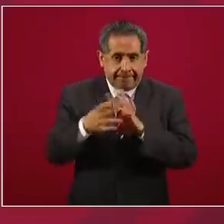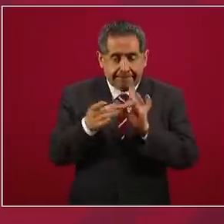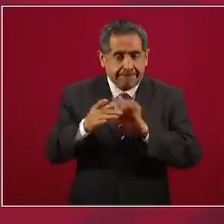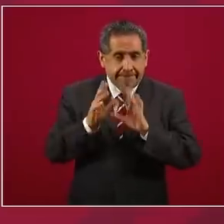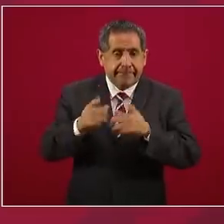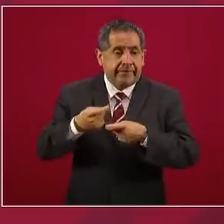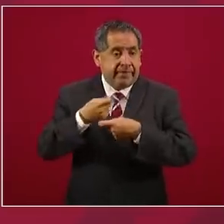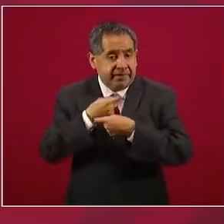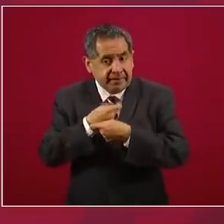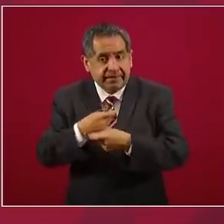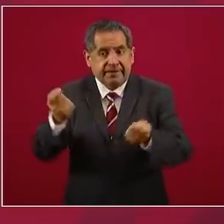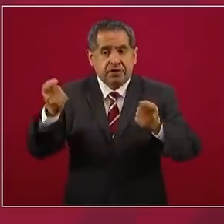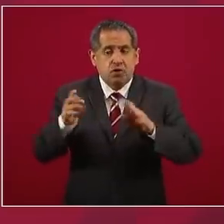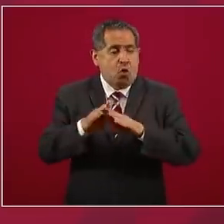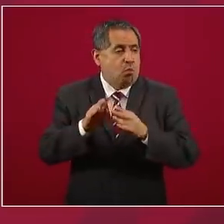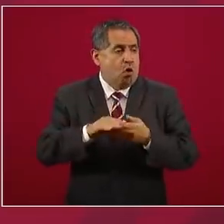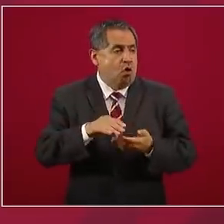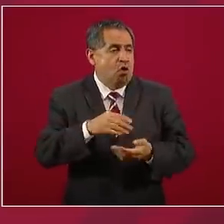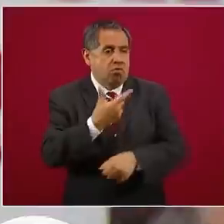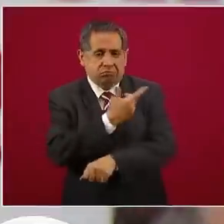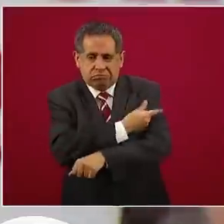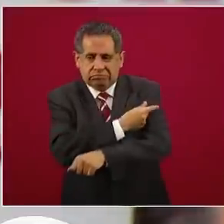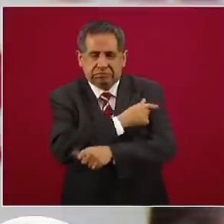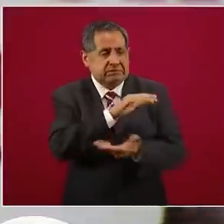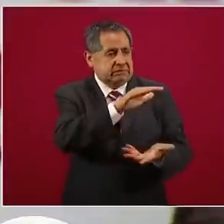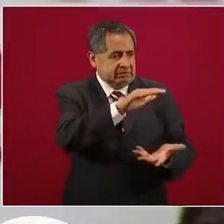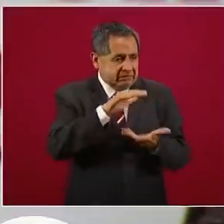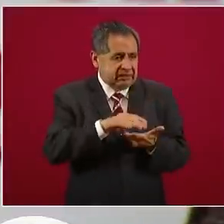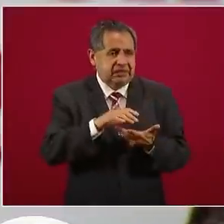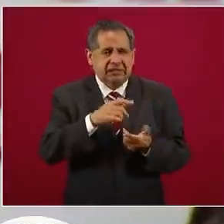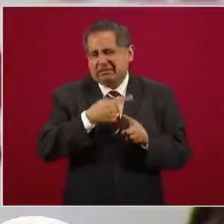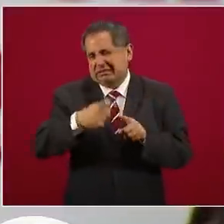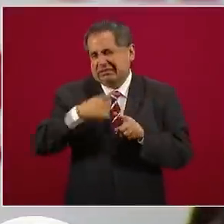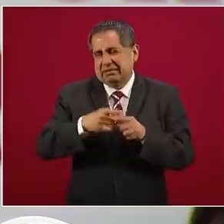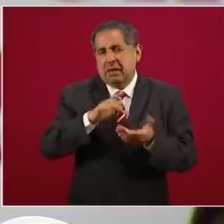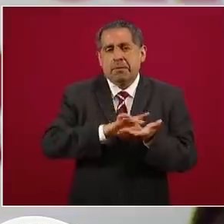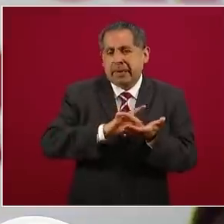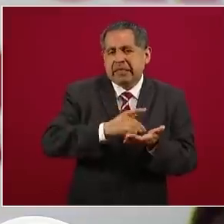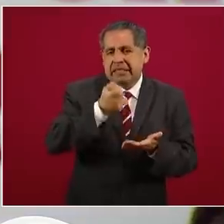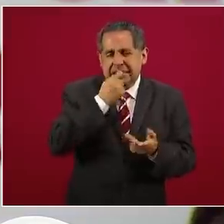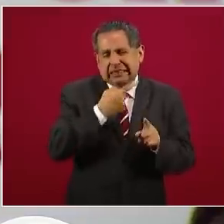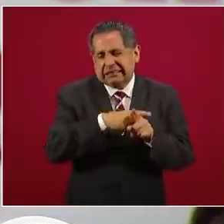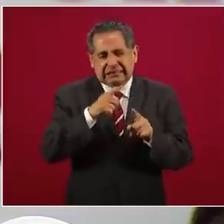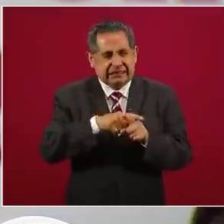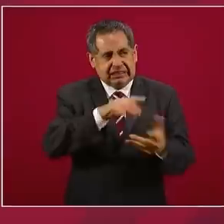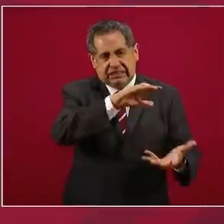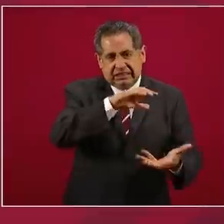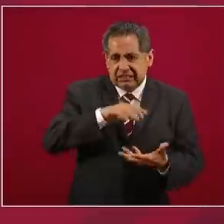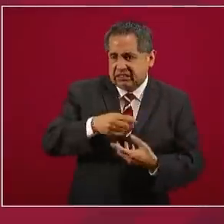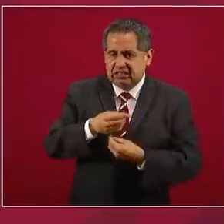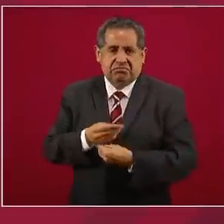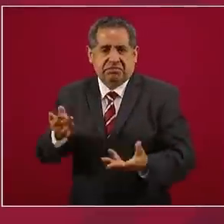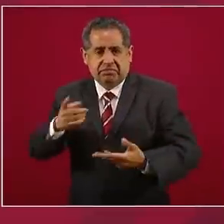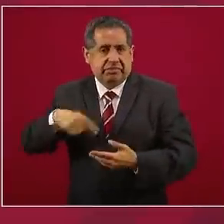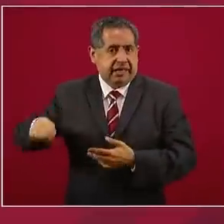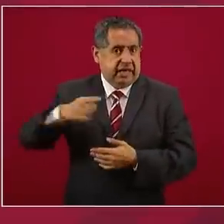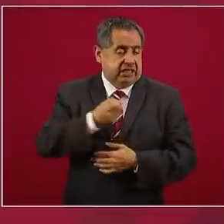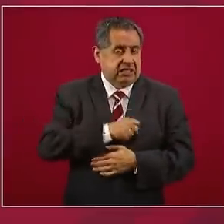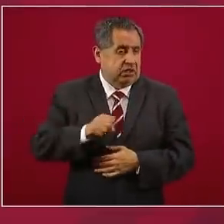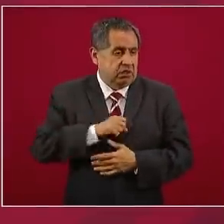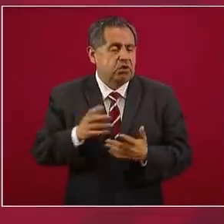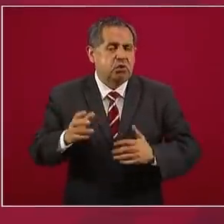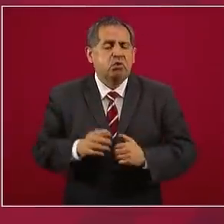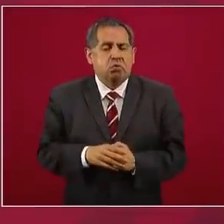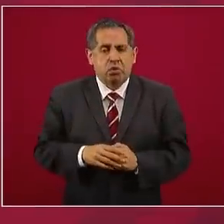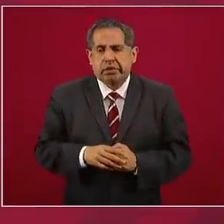la distribución de insumos, medicamentos, vacunas, equipo y otros insumos para la salud, a lo